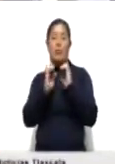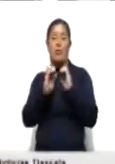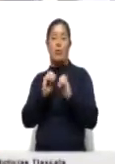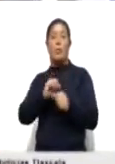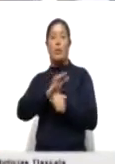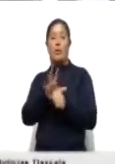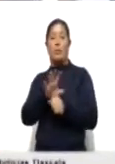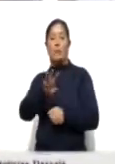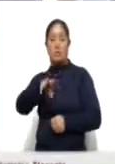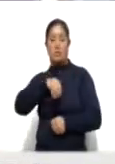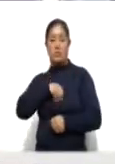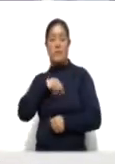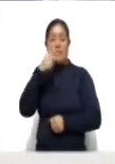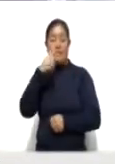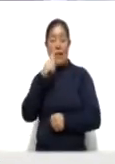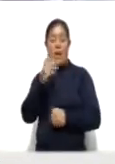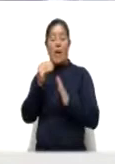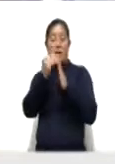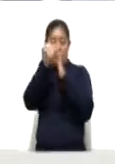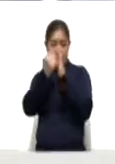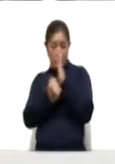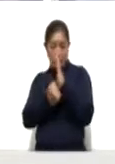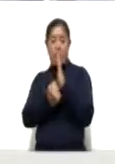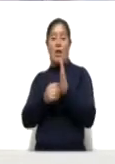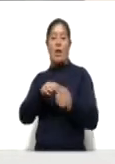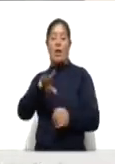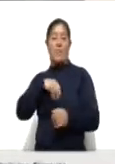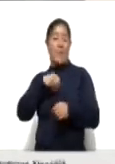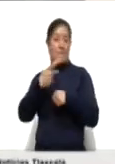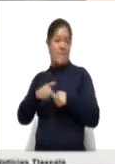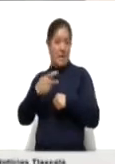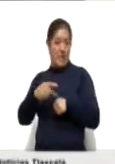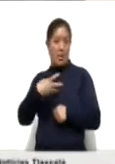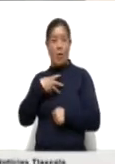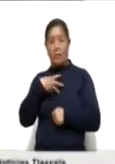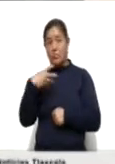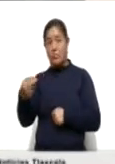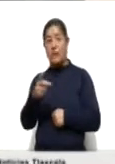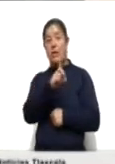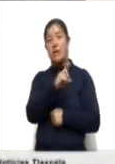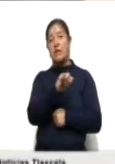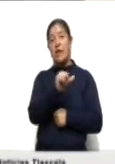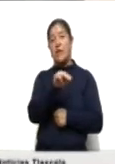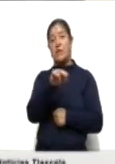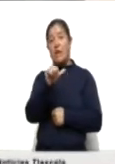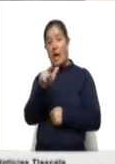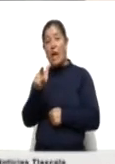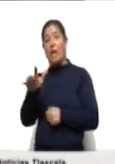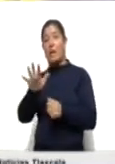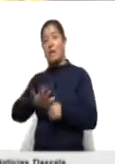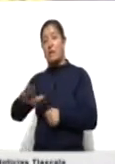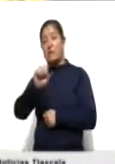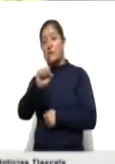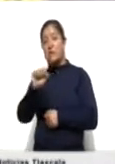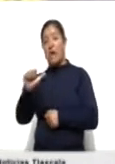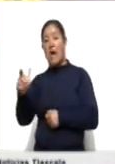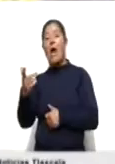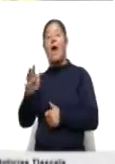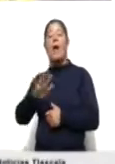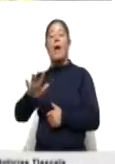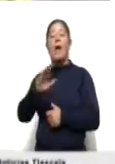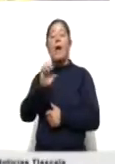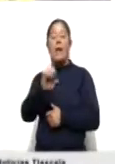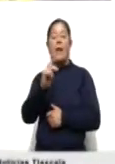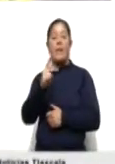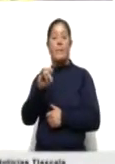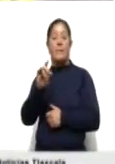COVID-19 con la finalidad de disminuir el riesgo de contagio. Diana Bárbara Vargas, del Área de Epidemiología de la CESA, pide reforzar las